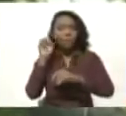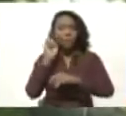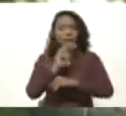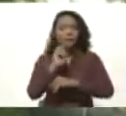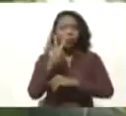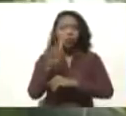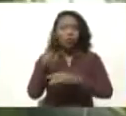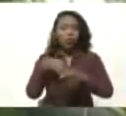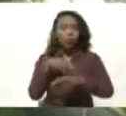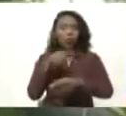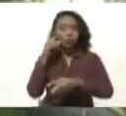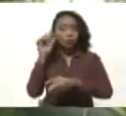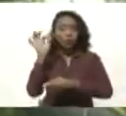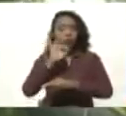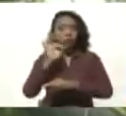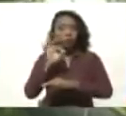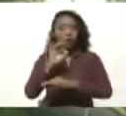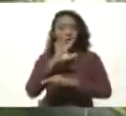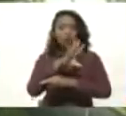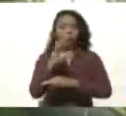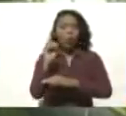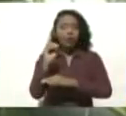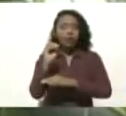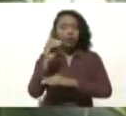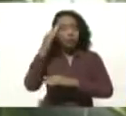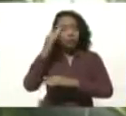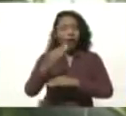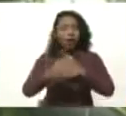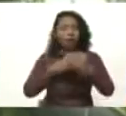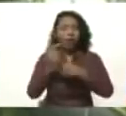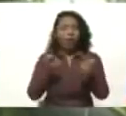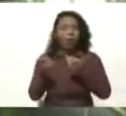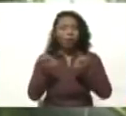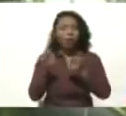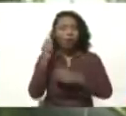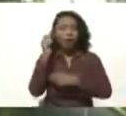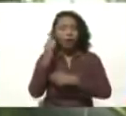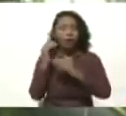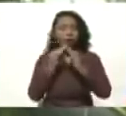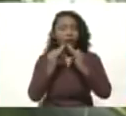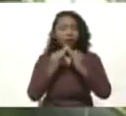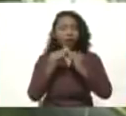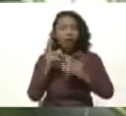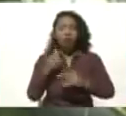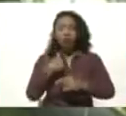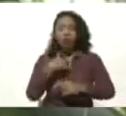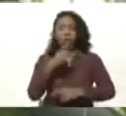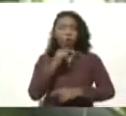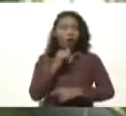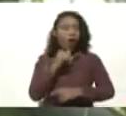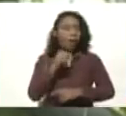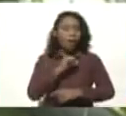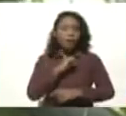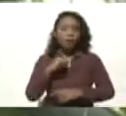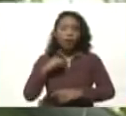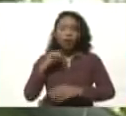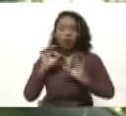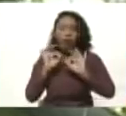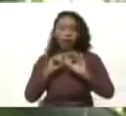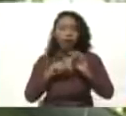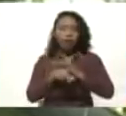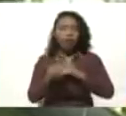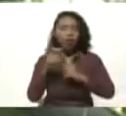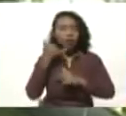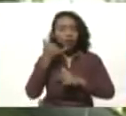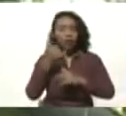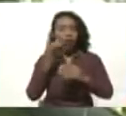del día por un promedio de 50 militares que eran los que manejaban la llave de la casa en la cual no tenía privacidad, ni acceso a